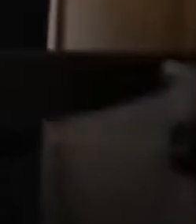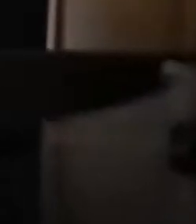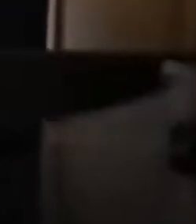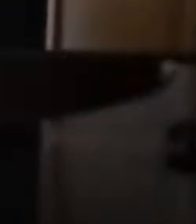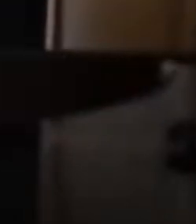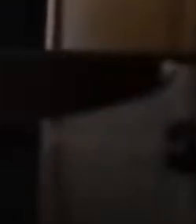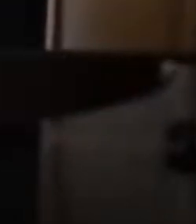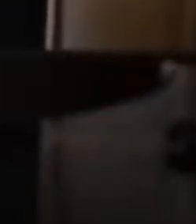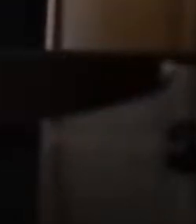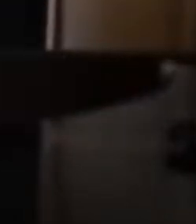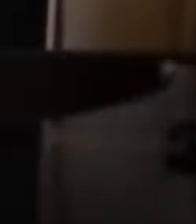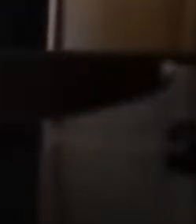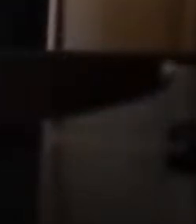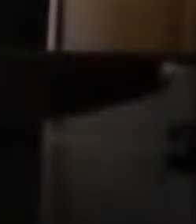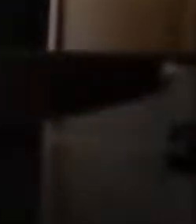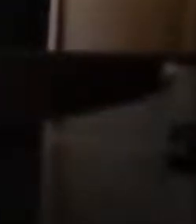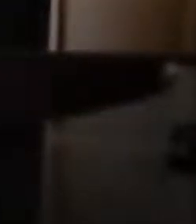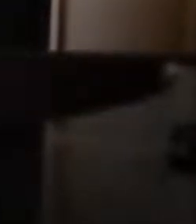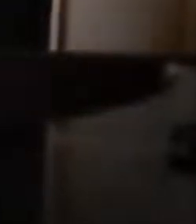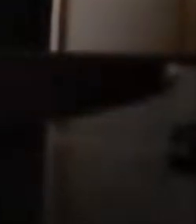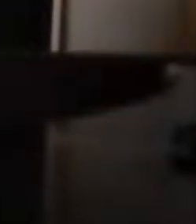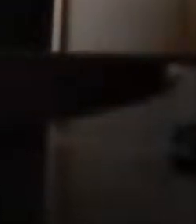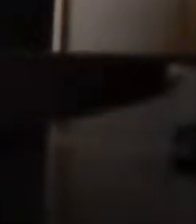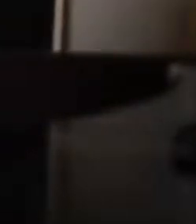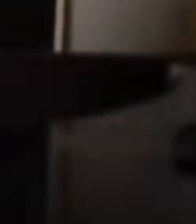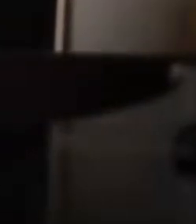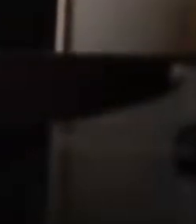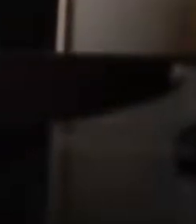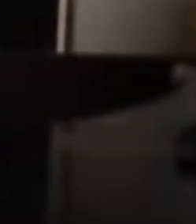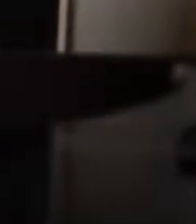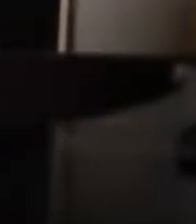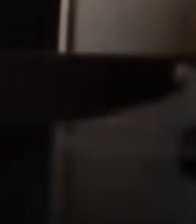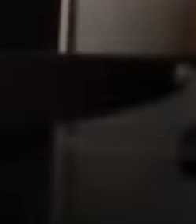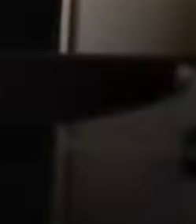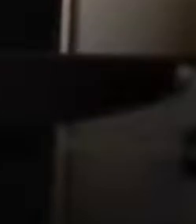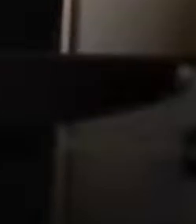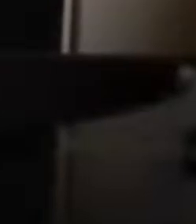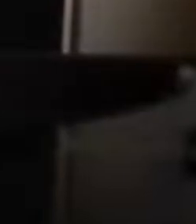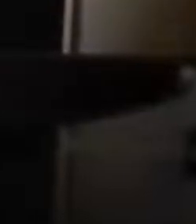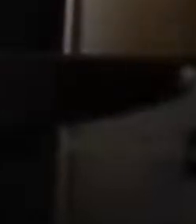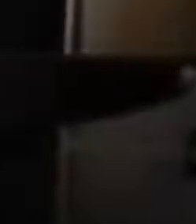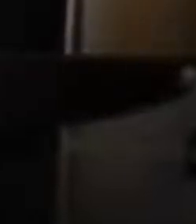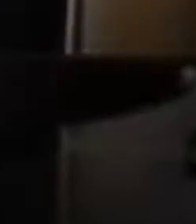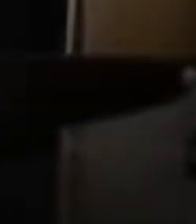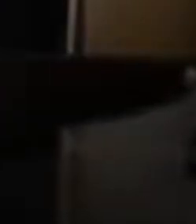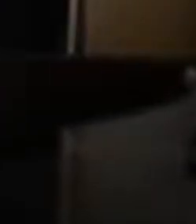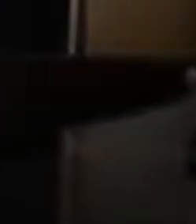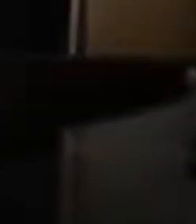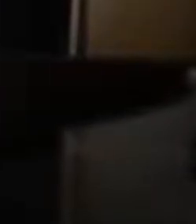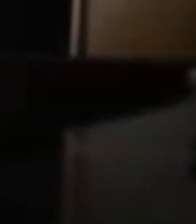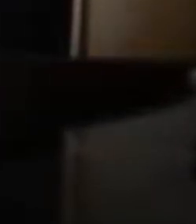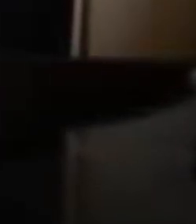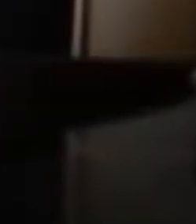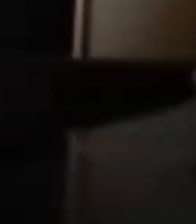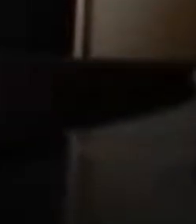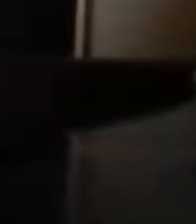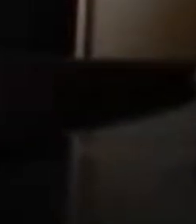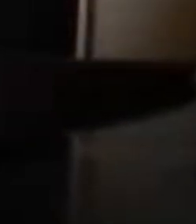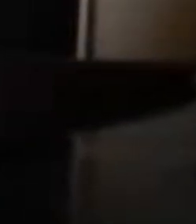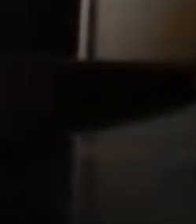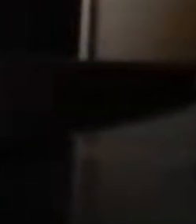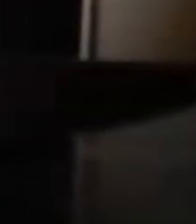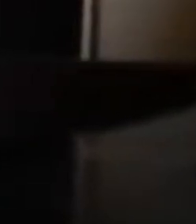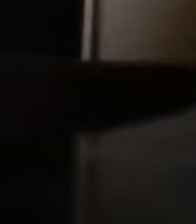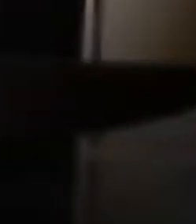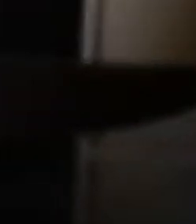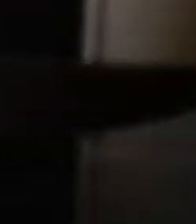Algo tan sencillo como esto puede salvarte la vida. Que estas cifras aumenten o se detengan